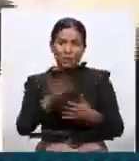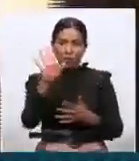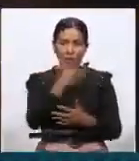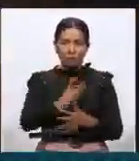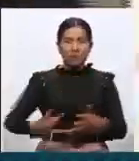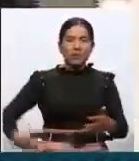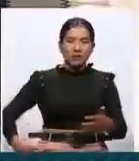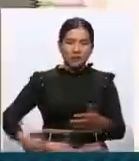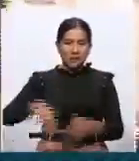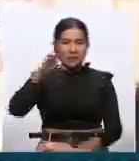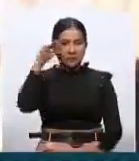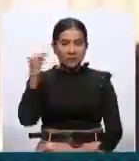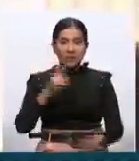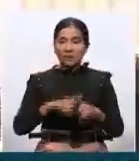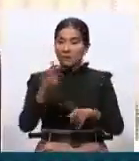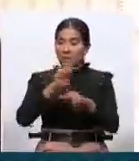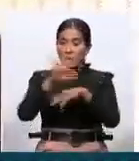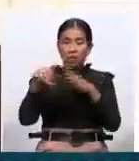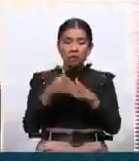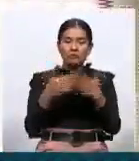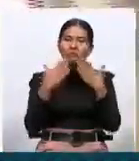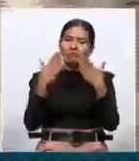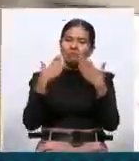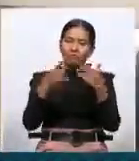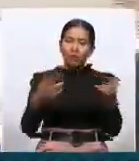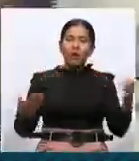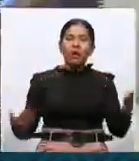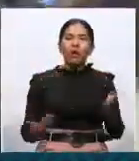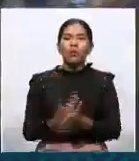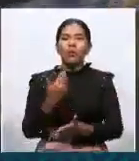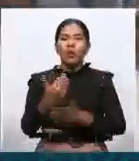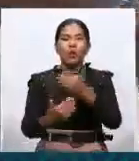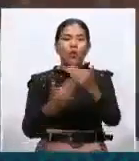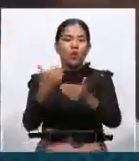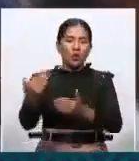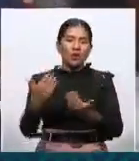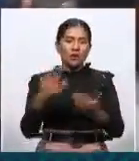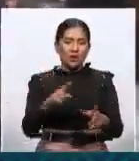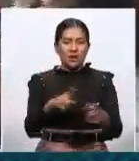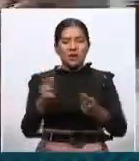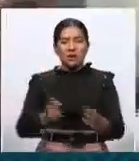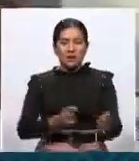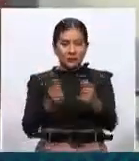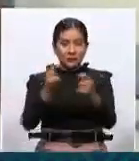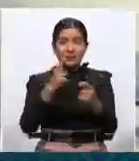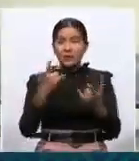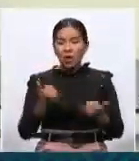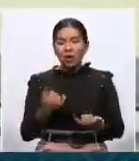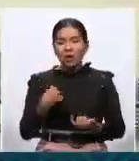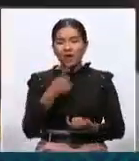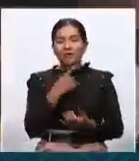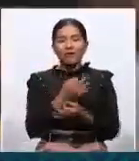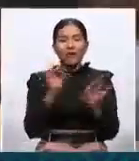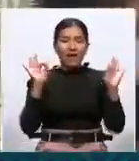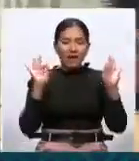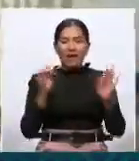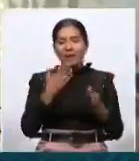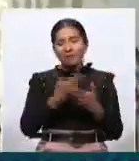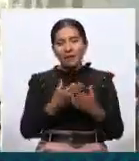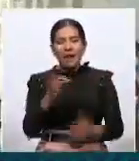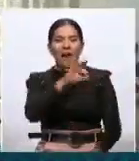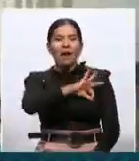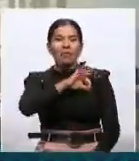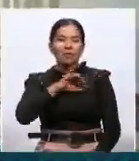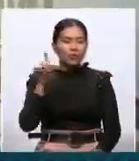La población agradeció por este transporte moderno. Aprovechando el día del feriado, paseando. Muchas felicidades